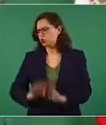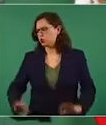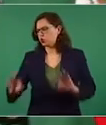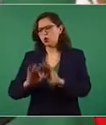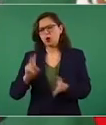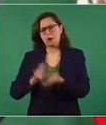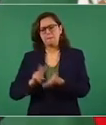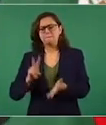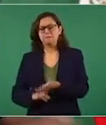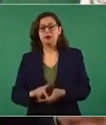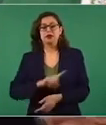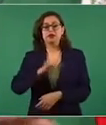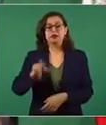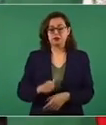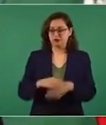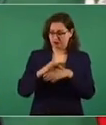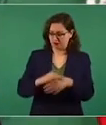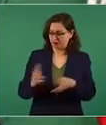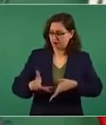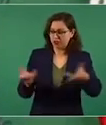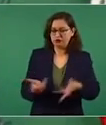buscamos excusas, pretextos